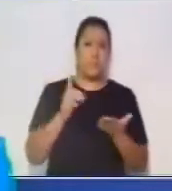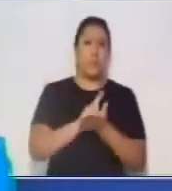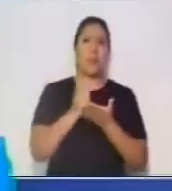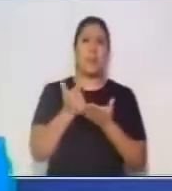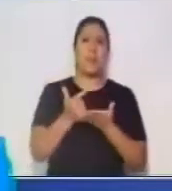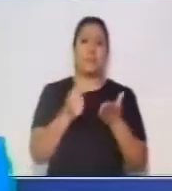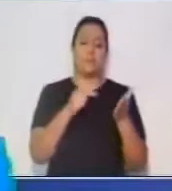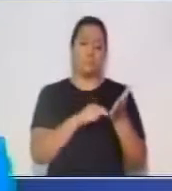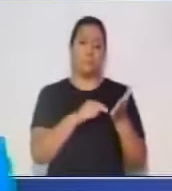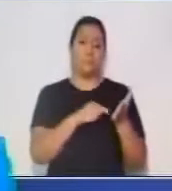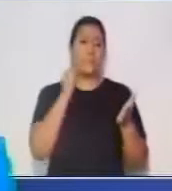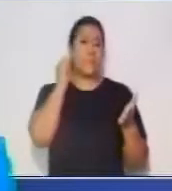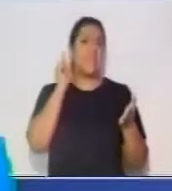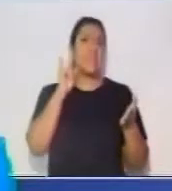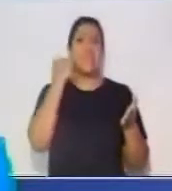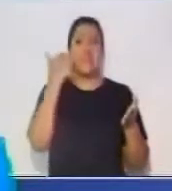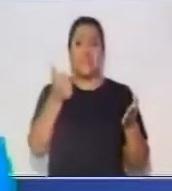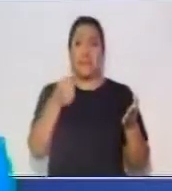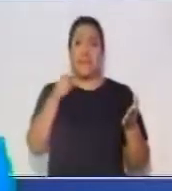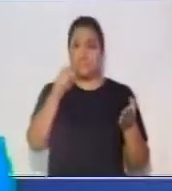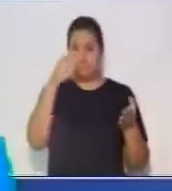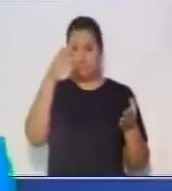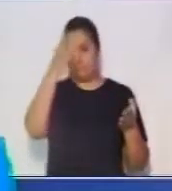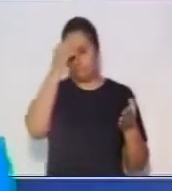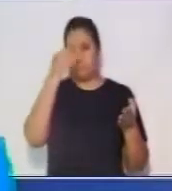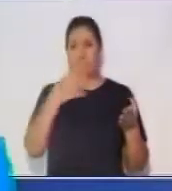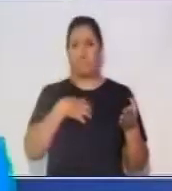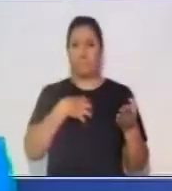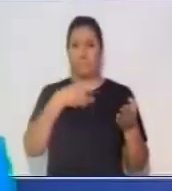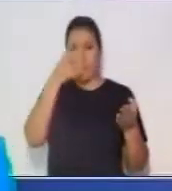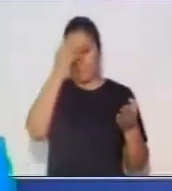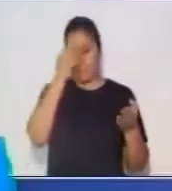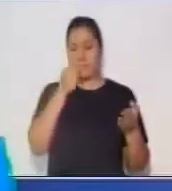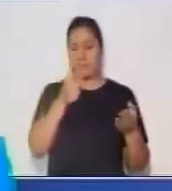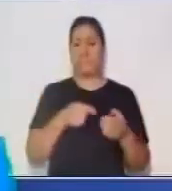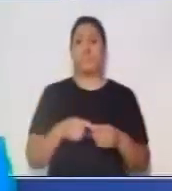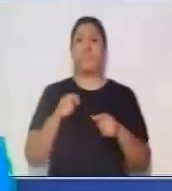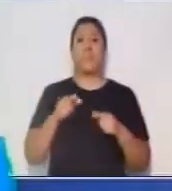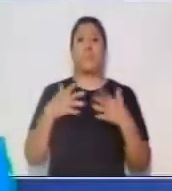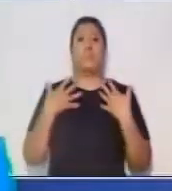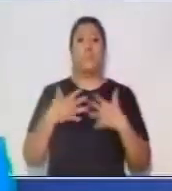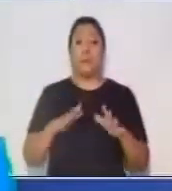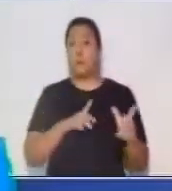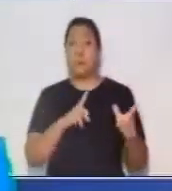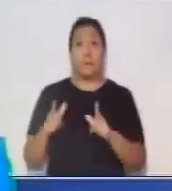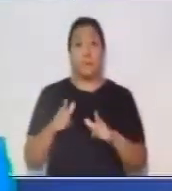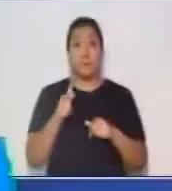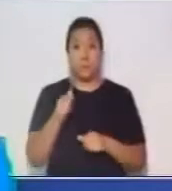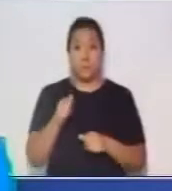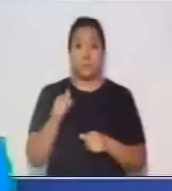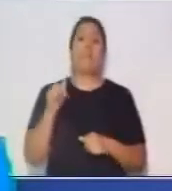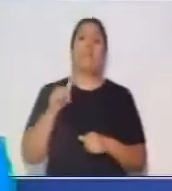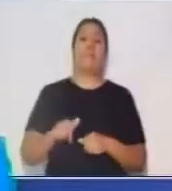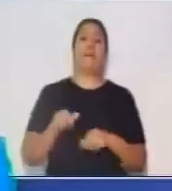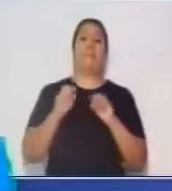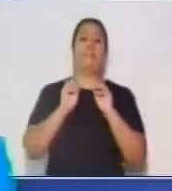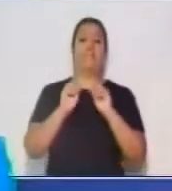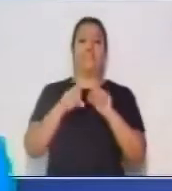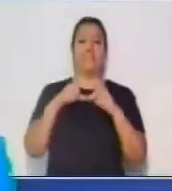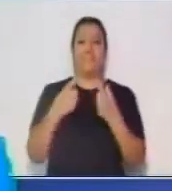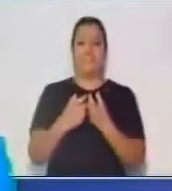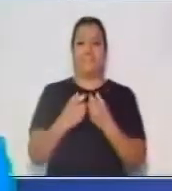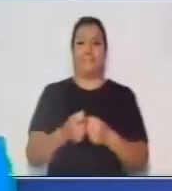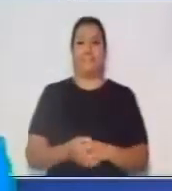aire. ¿Lista? Con este cabello, demorado. Mamá, ya que vamos a salir en la tele, queremos brillar tanto como tú. ¿Qué haces para